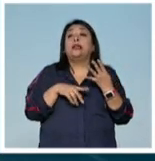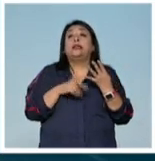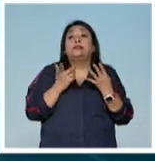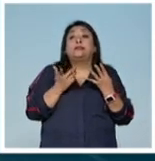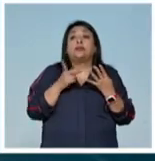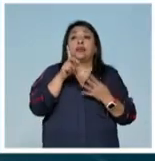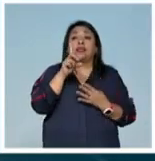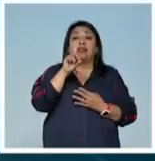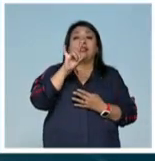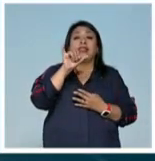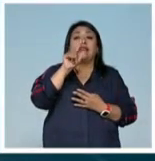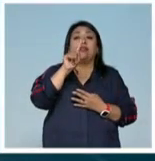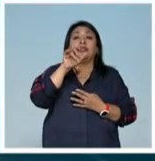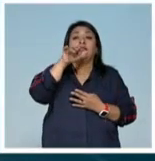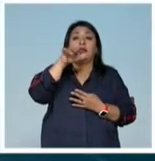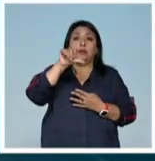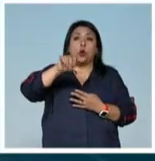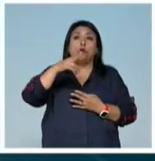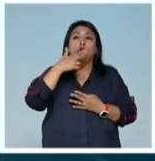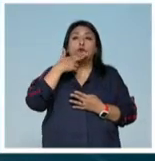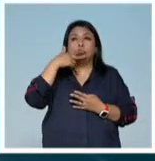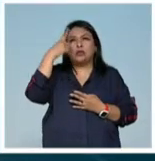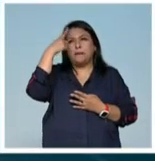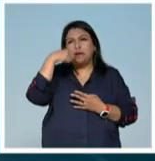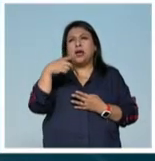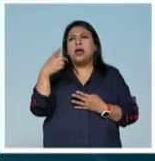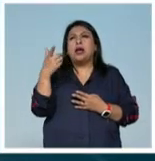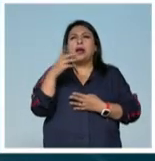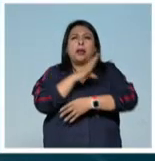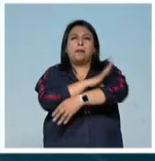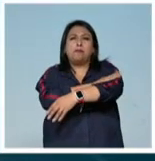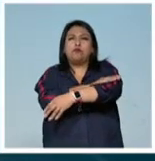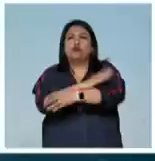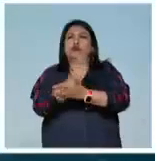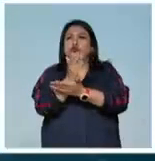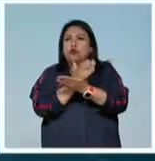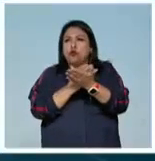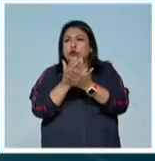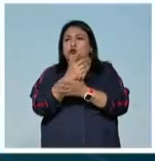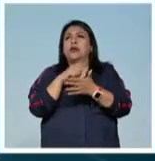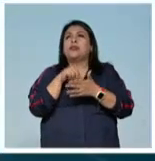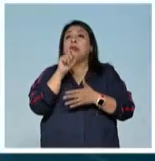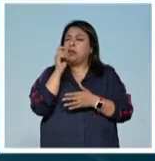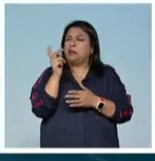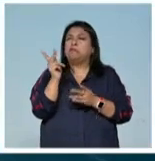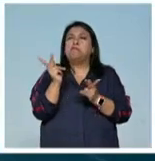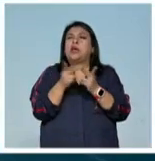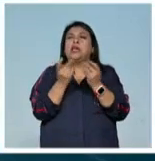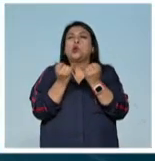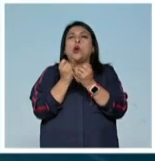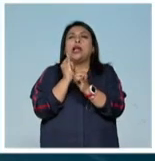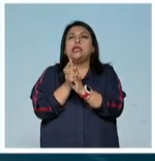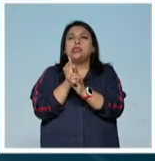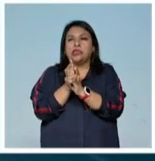la diatermia, por ejemplo, que se usa ahora para curar músculos, incluso una especie de internet